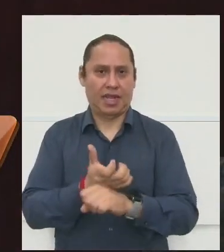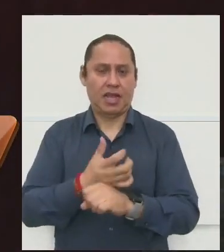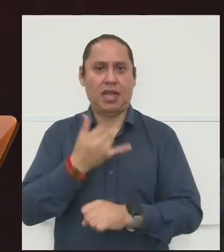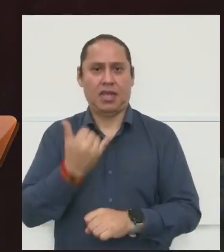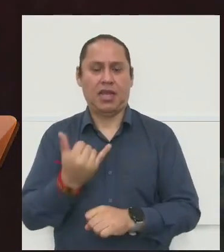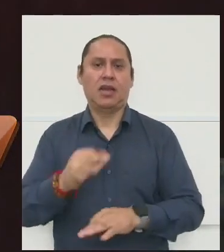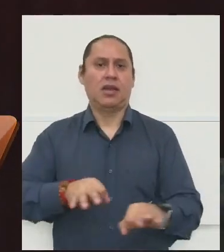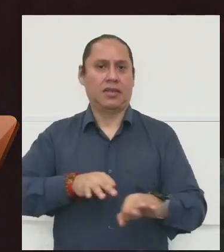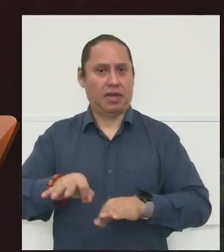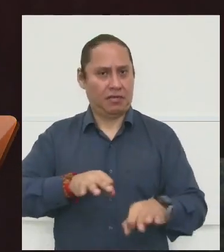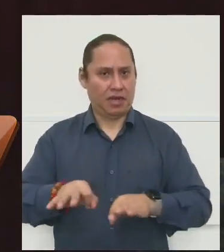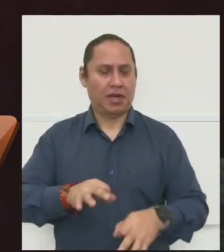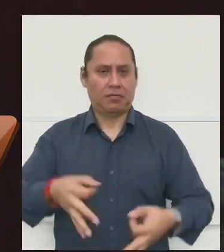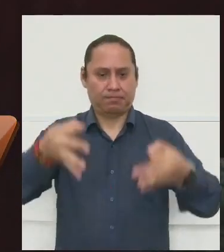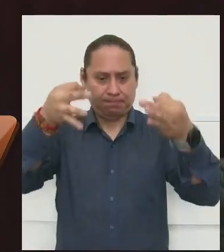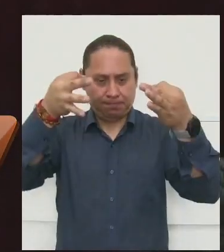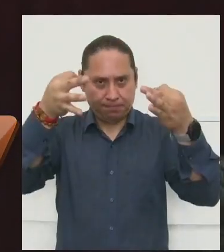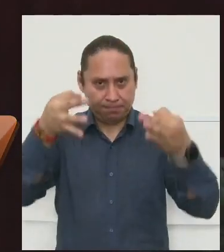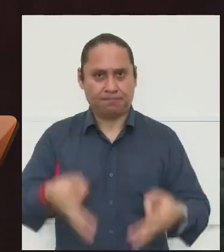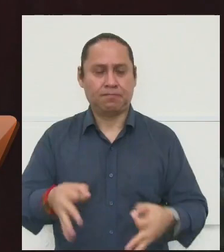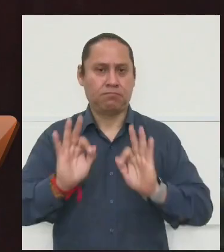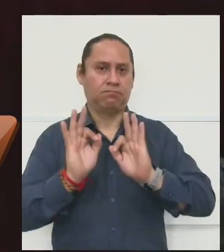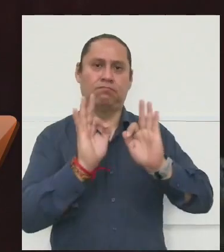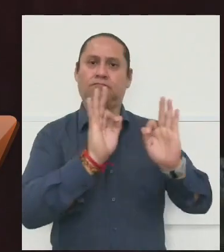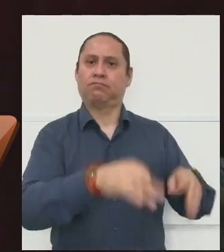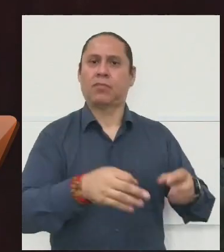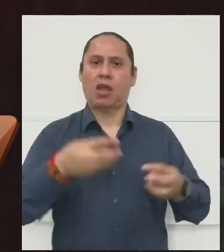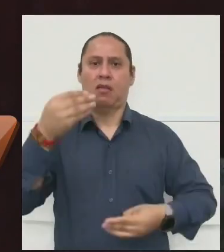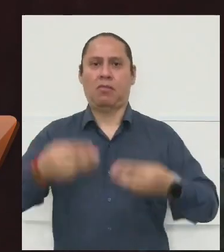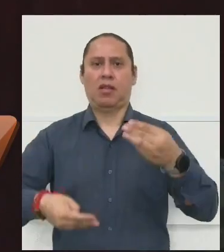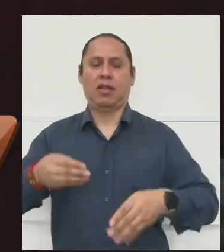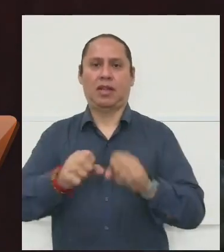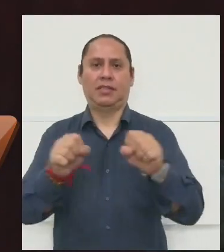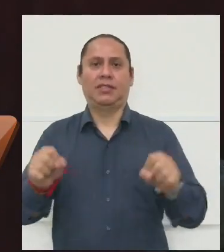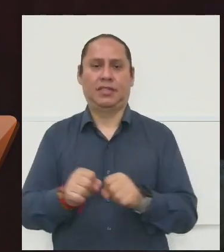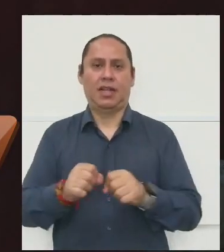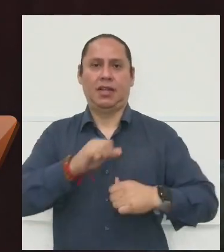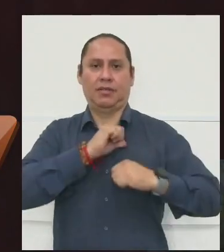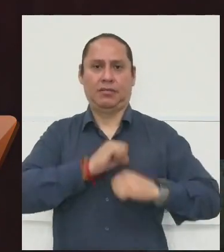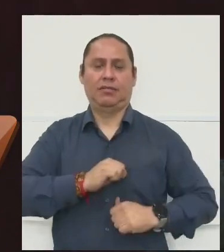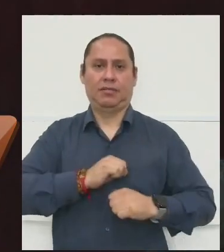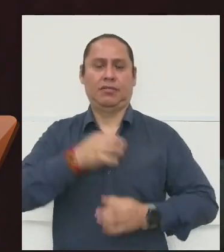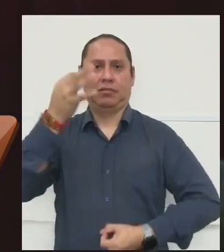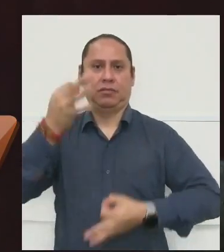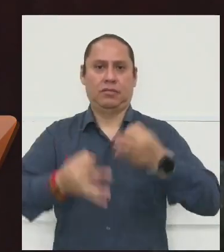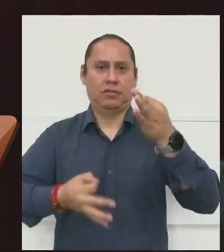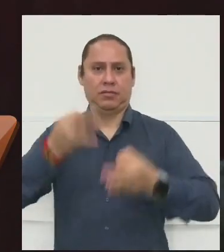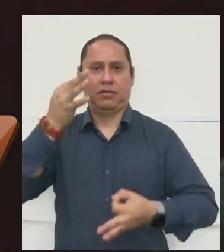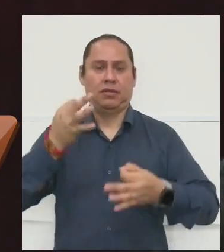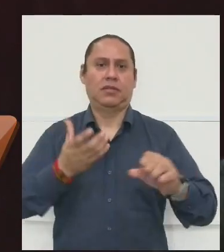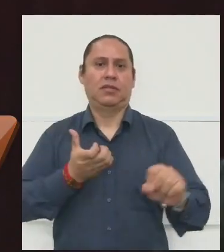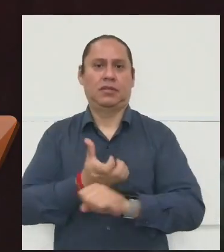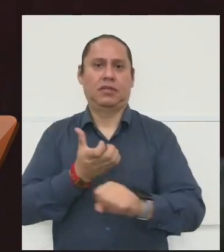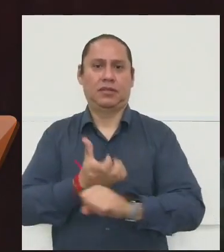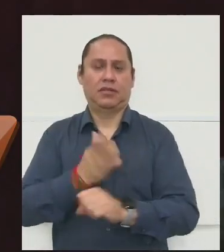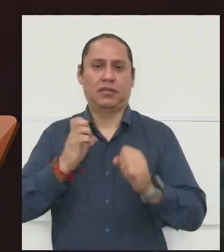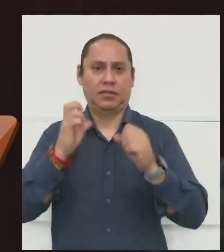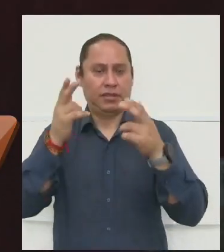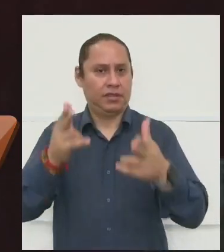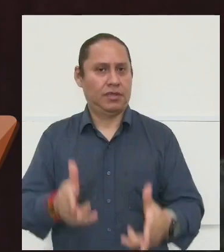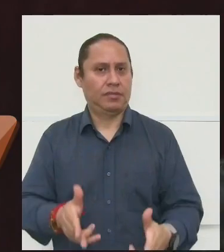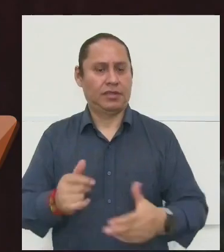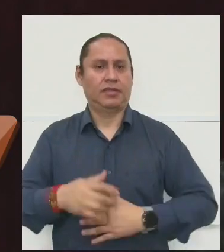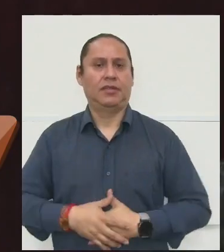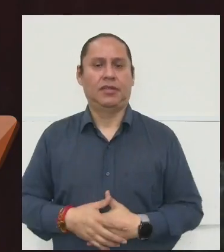desempeñar Leal y patriótico el cargo de magistrado de la sala Regional colegiada del Tribunal Superior de Justicia del